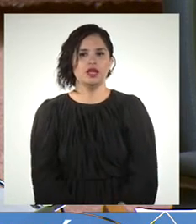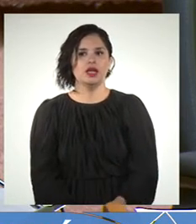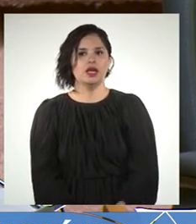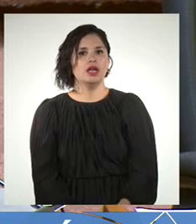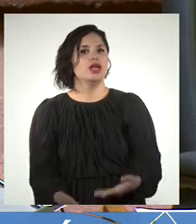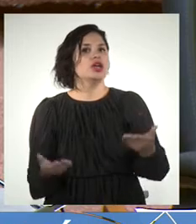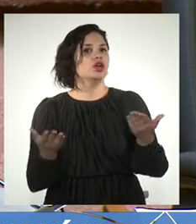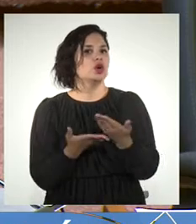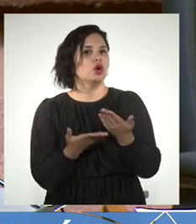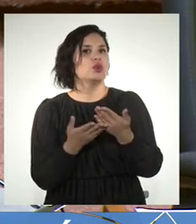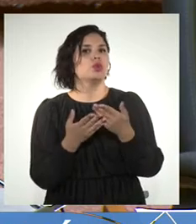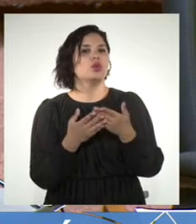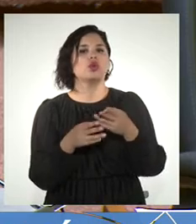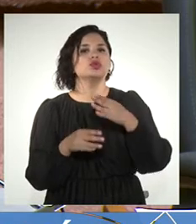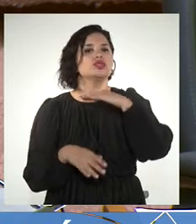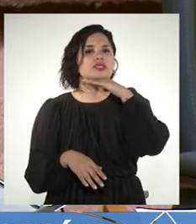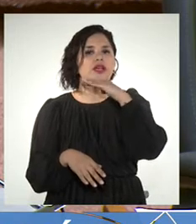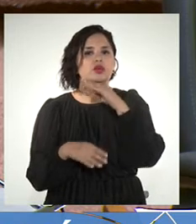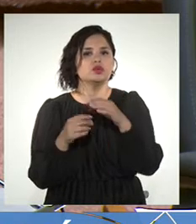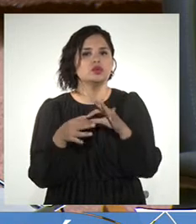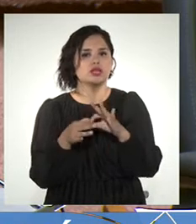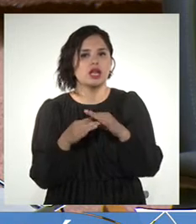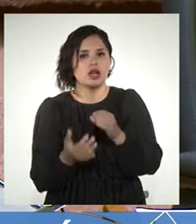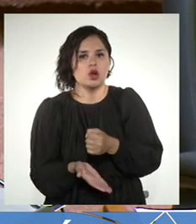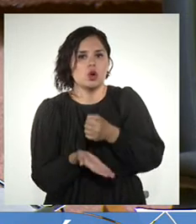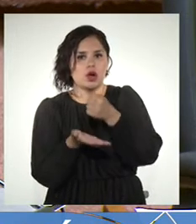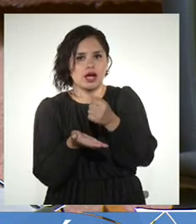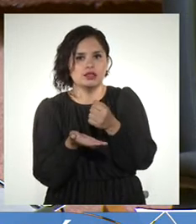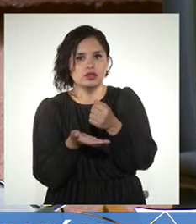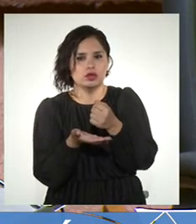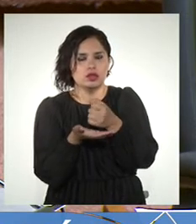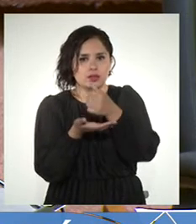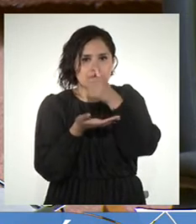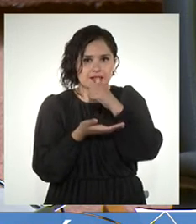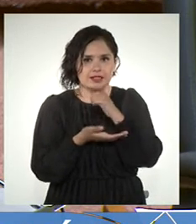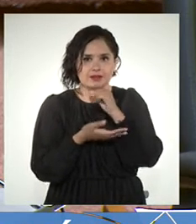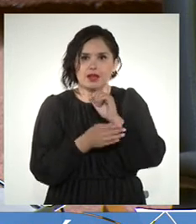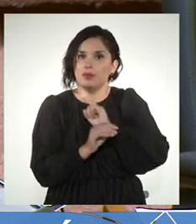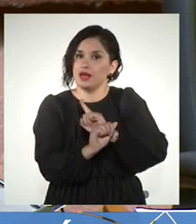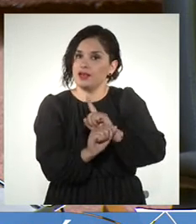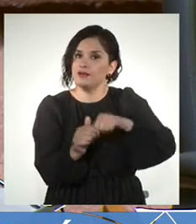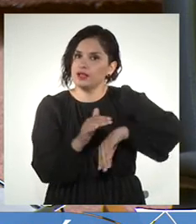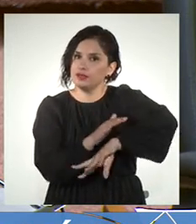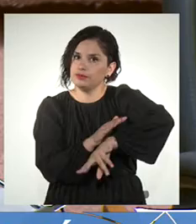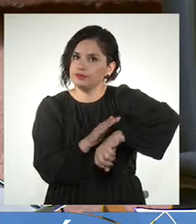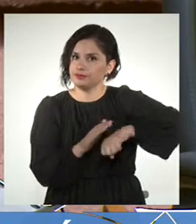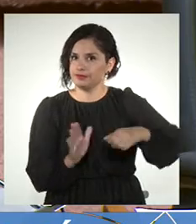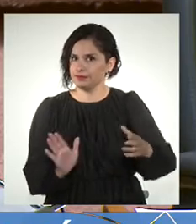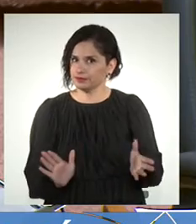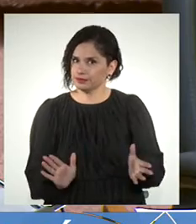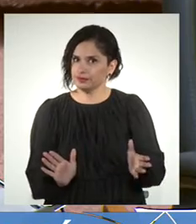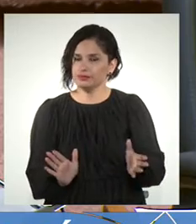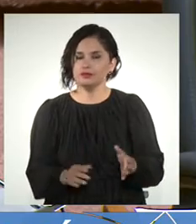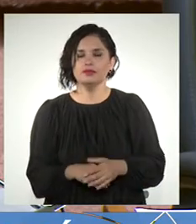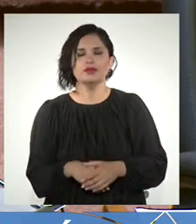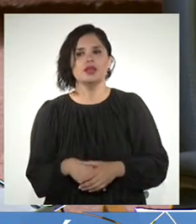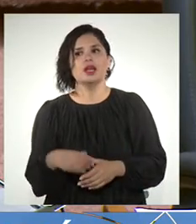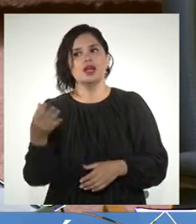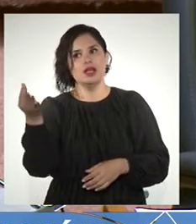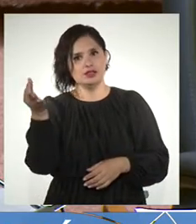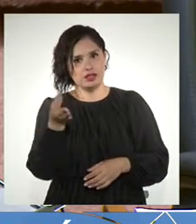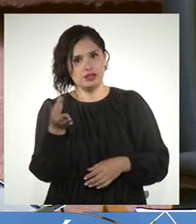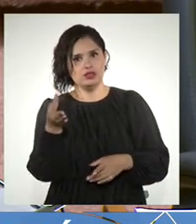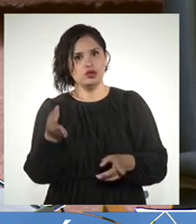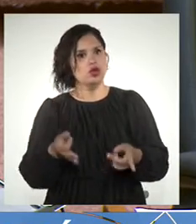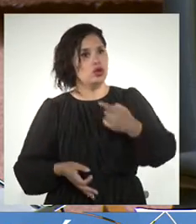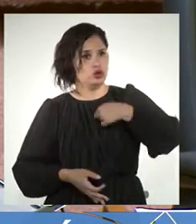que manejan los gastos reservados, detectando posibles enriquecimientos ilícitos. En palabras del ministro ha señalado, nos vamos a